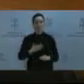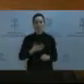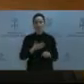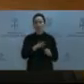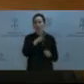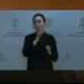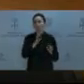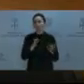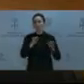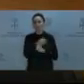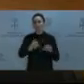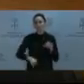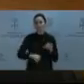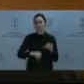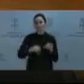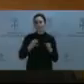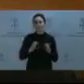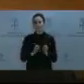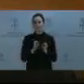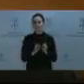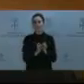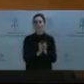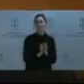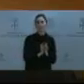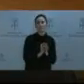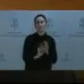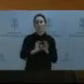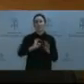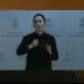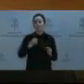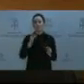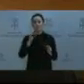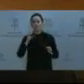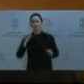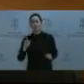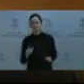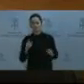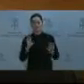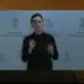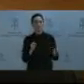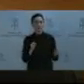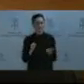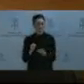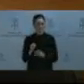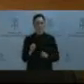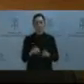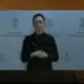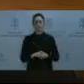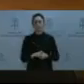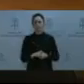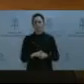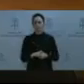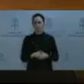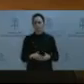ancha a los núcleos pequeños. Eso es así. Pero fíjese, el Gobierno socialista o los gobiernos